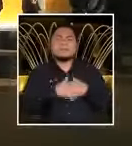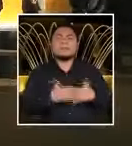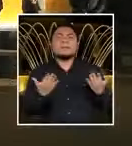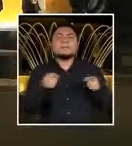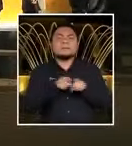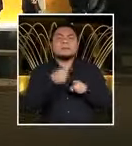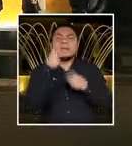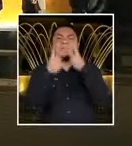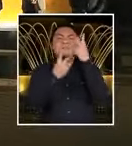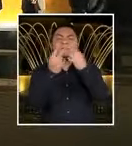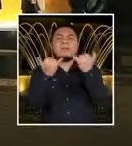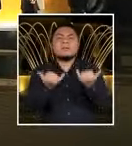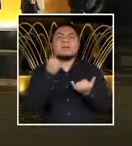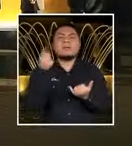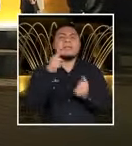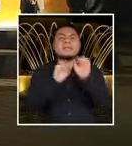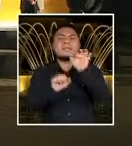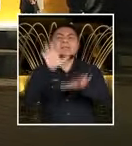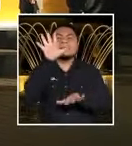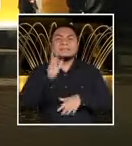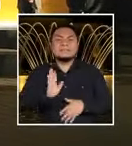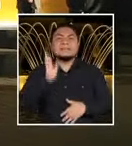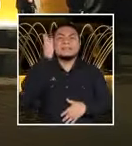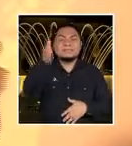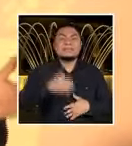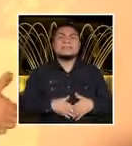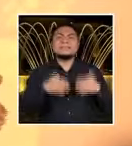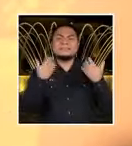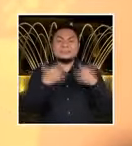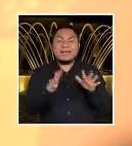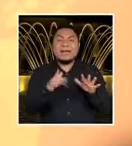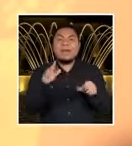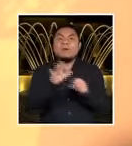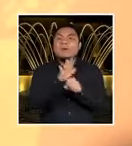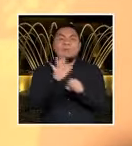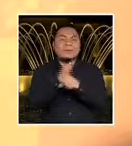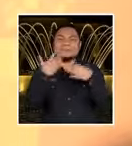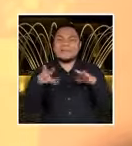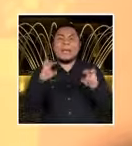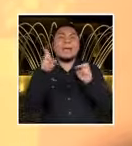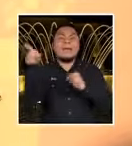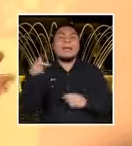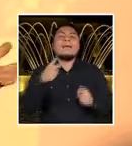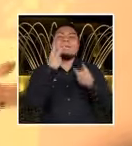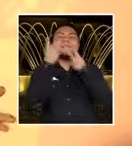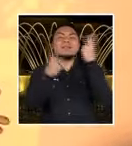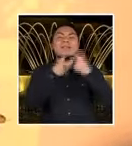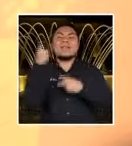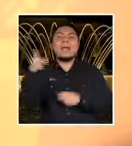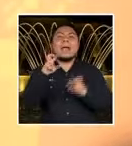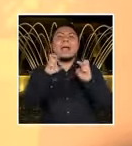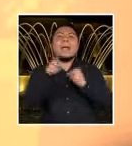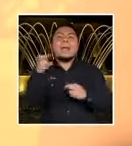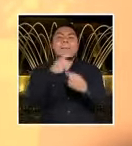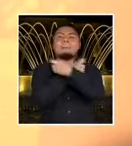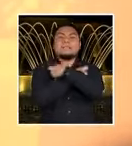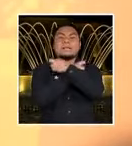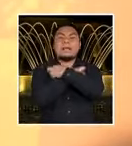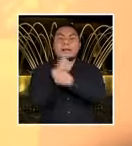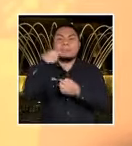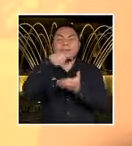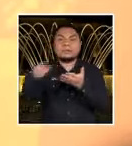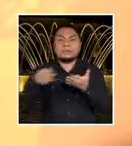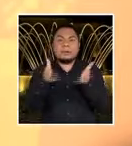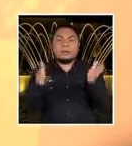tras nuestra visita el día 15, ya está copada las visitas a Pachacamac para las próximas semanas. Ha sido un